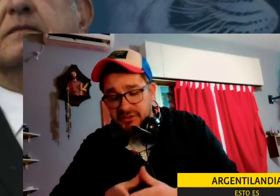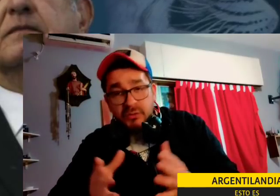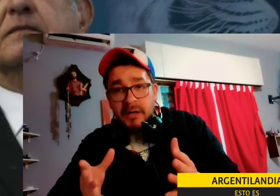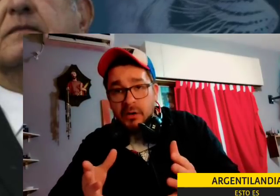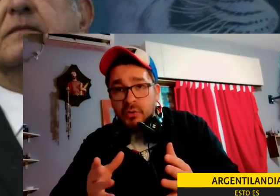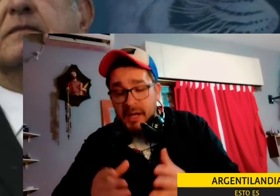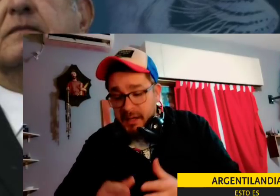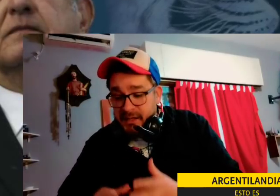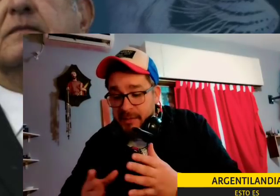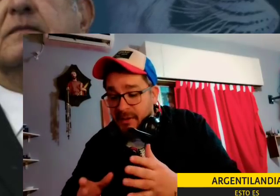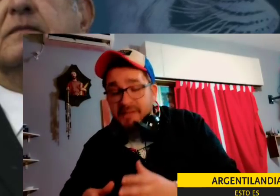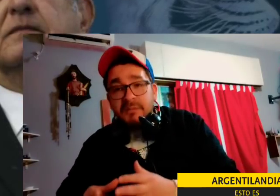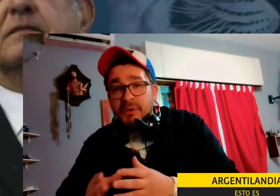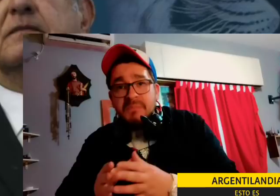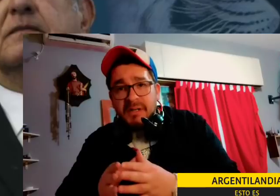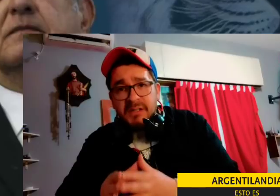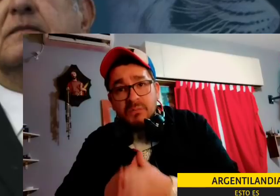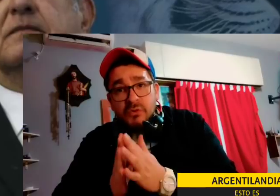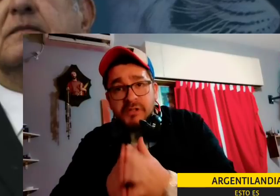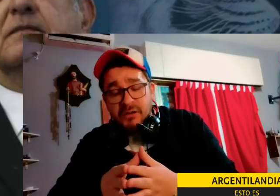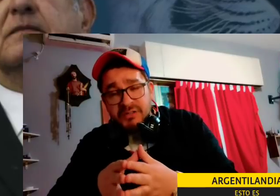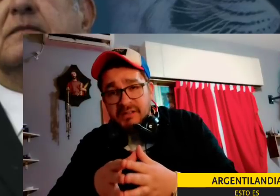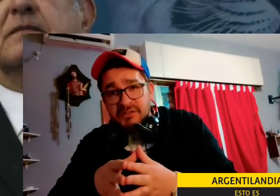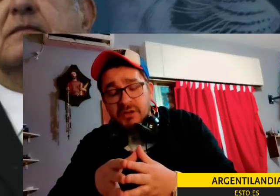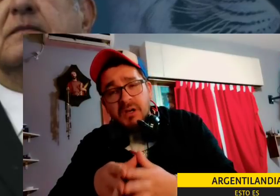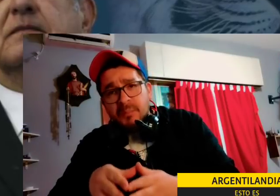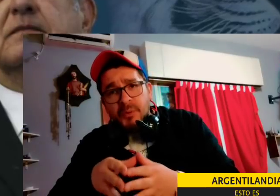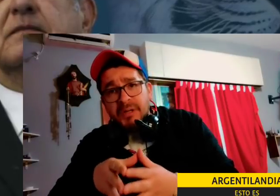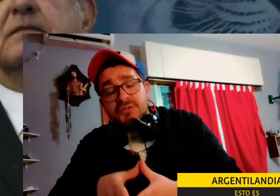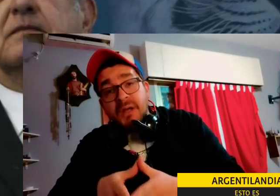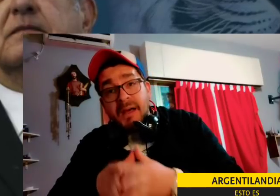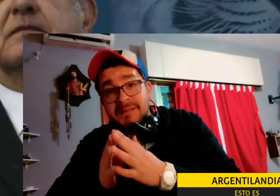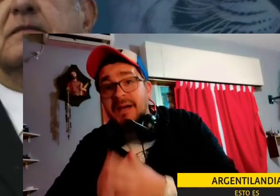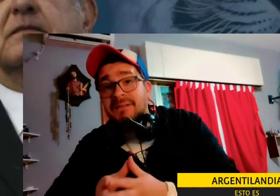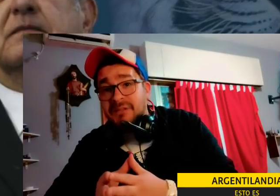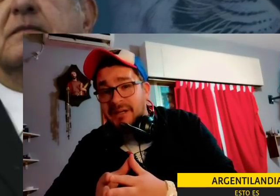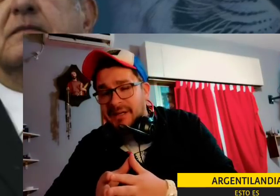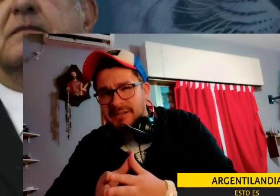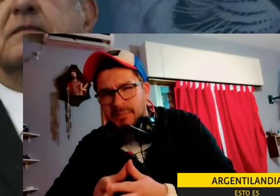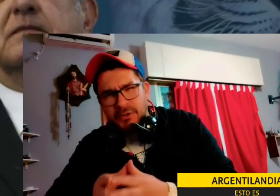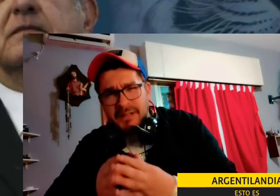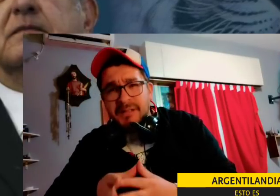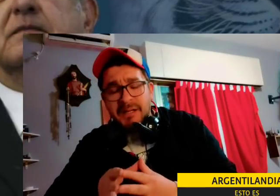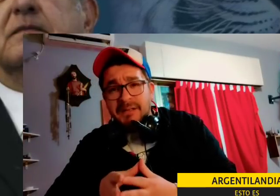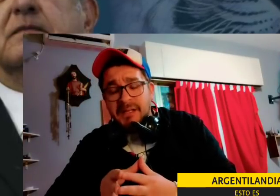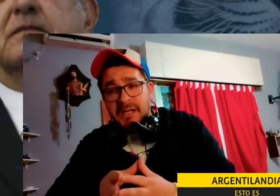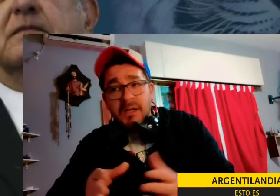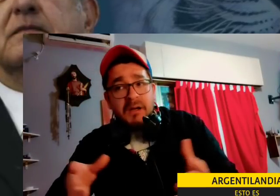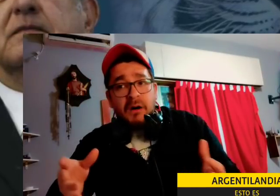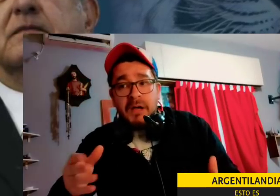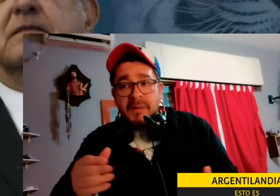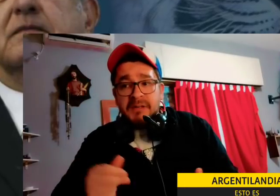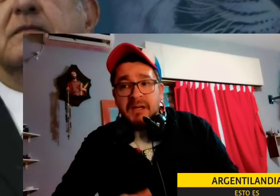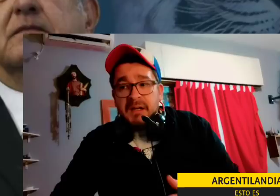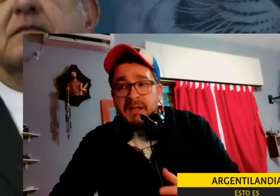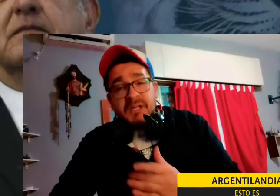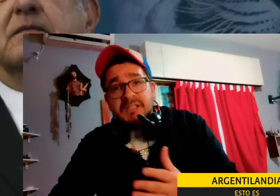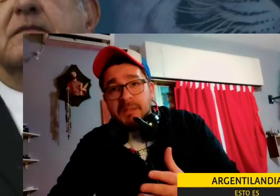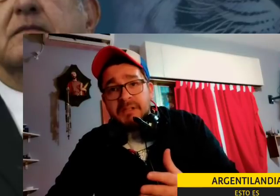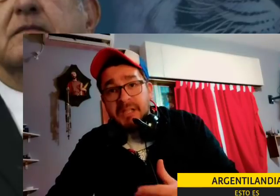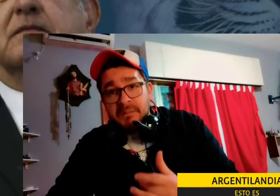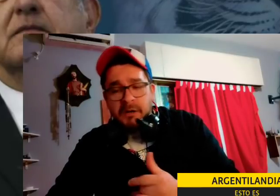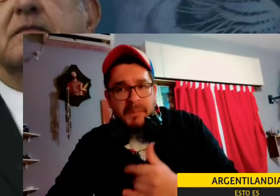tema de las votaciones. Una locura, que es verdad, se puede invertir en muchas cosas eso, pueden ayudar a tanta gente, pero tanta gente que